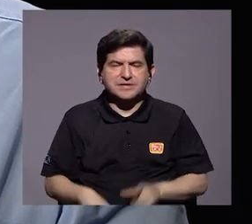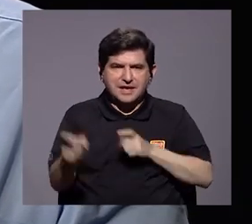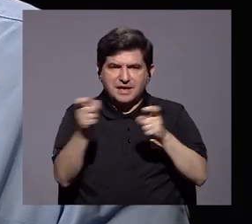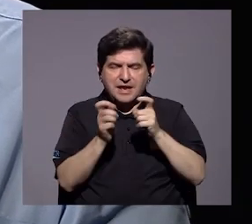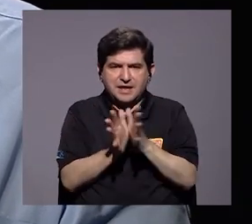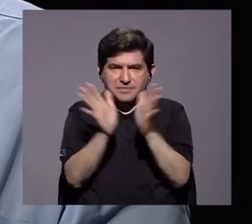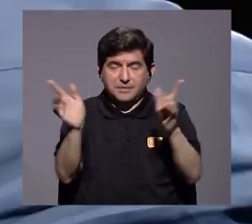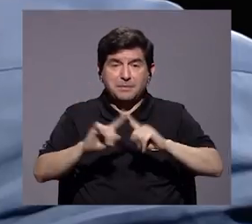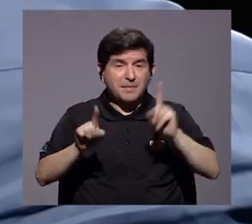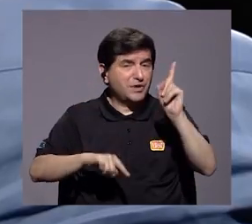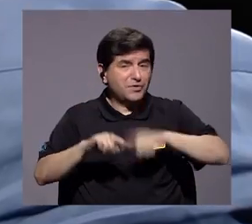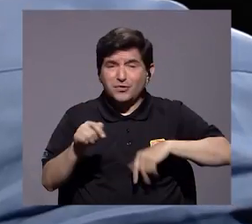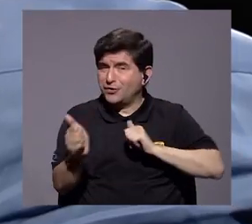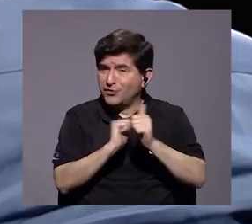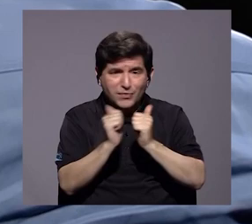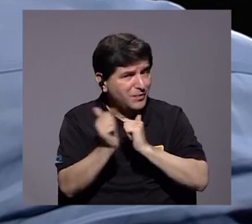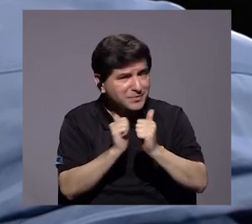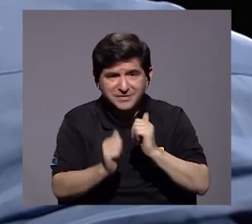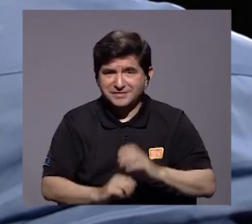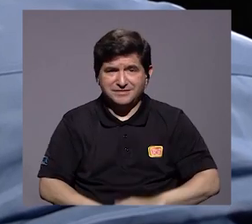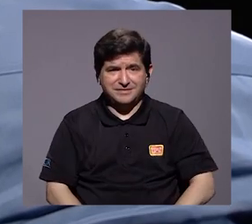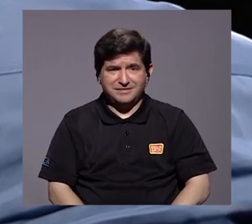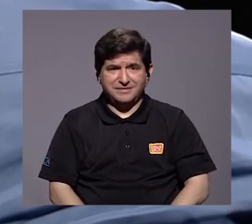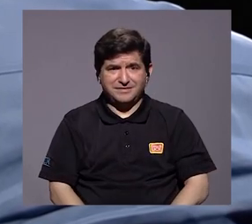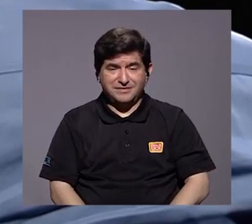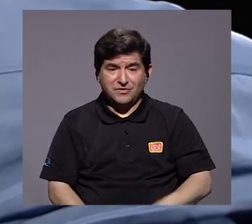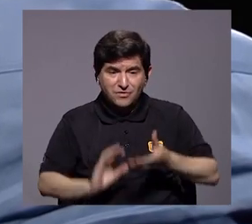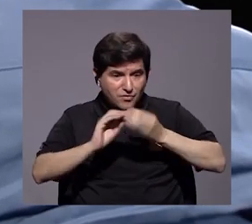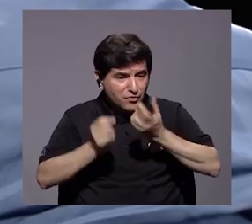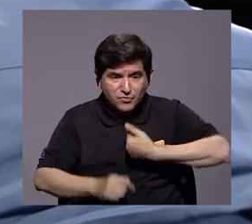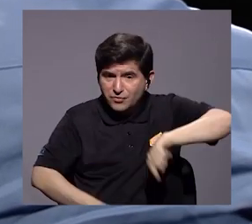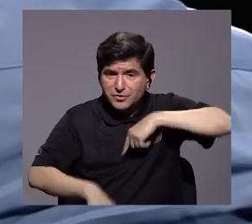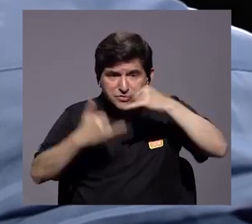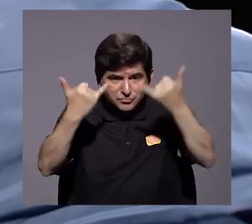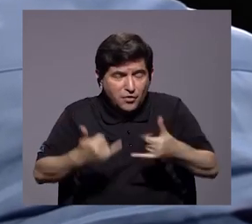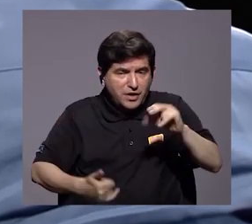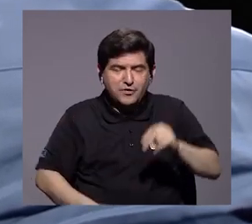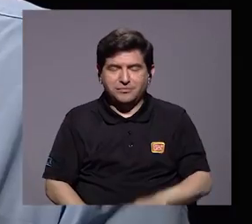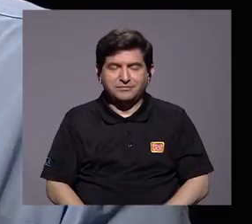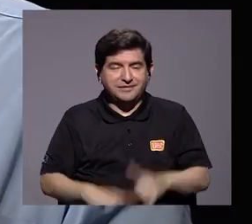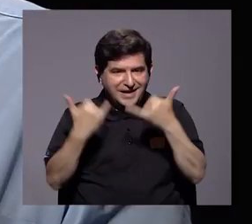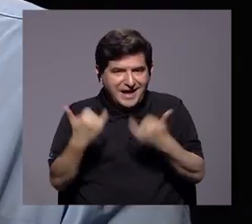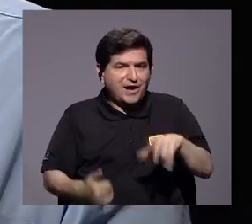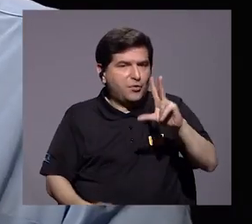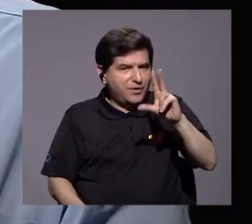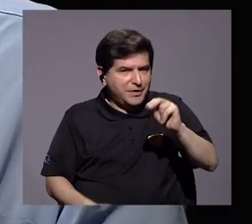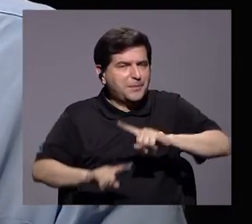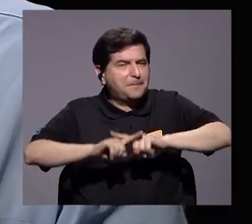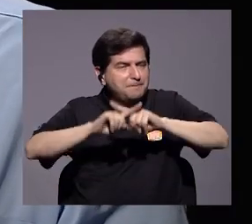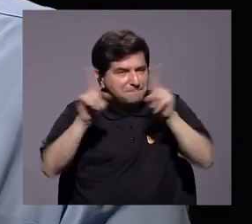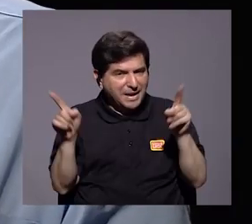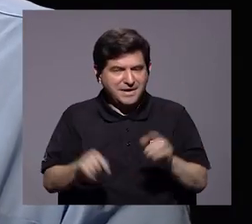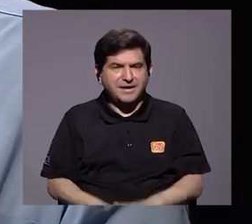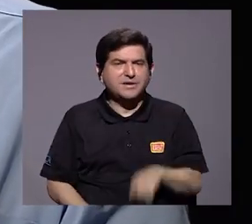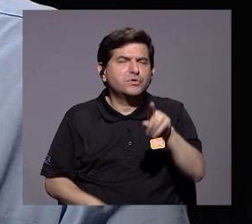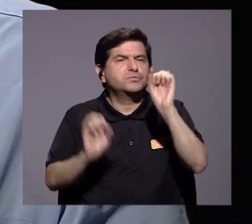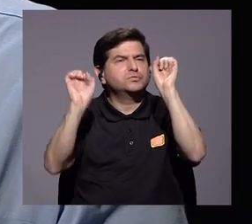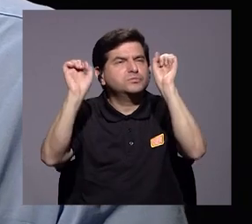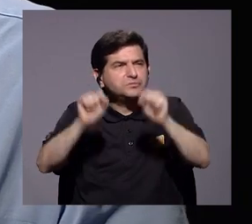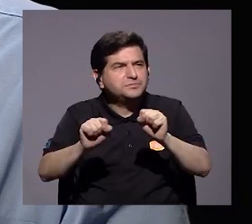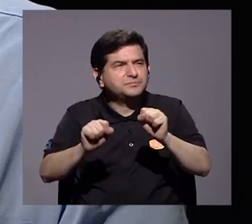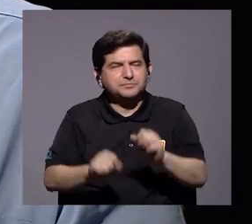pública pero no podemos competir el números que tenemos una competición en este momento no pero pero a ver usted puede